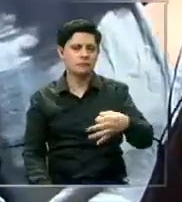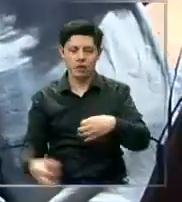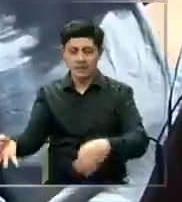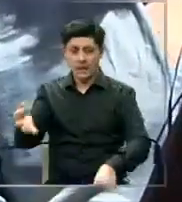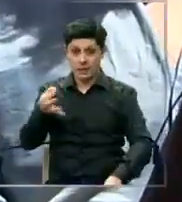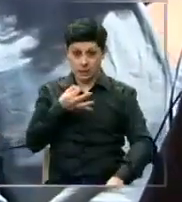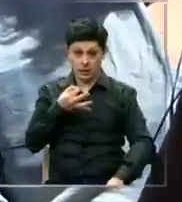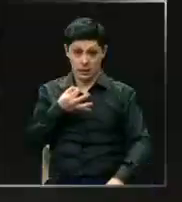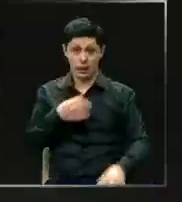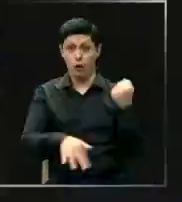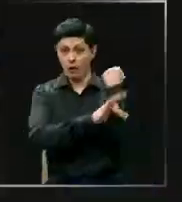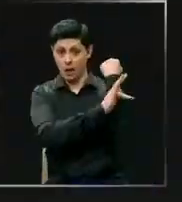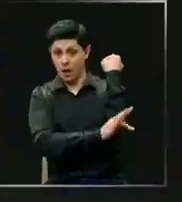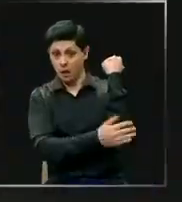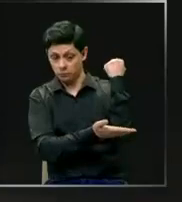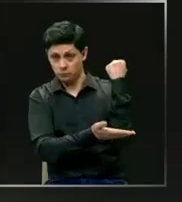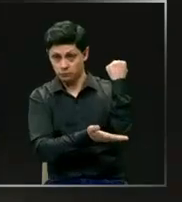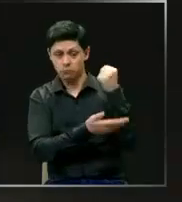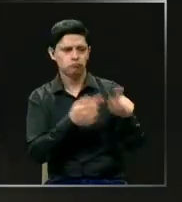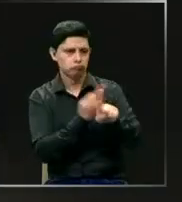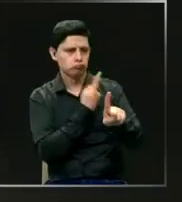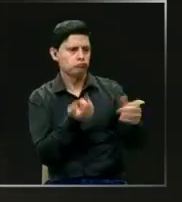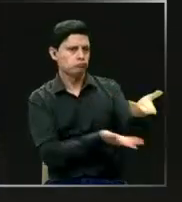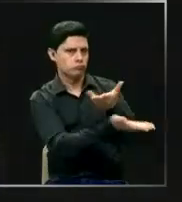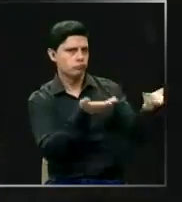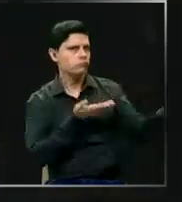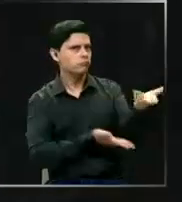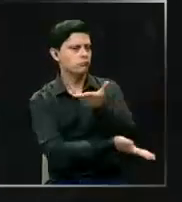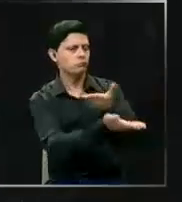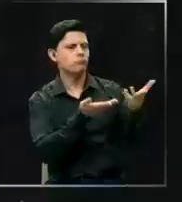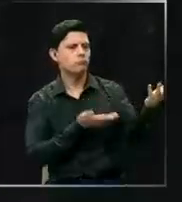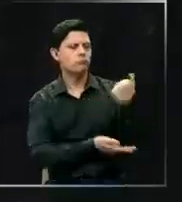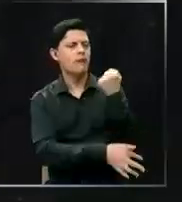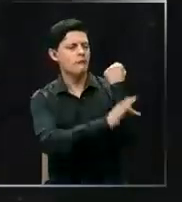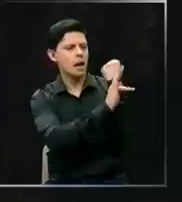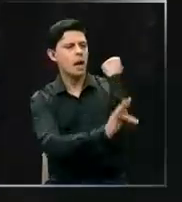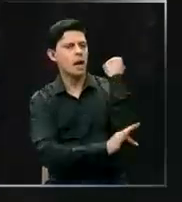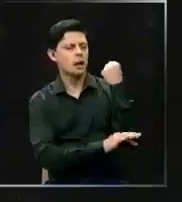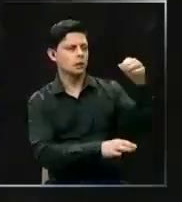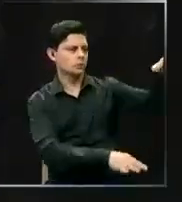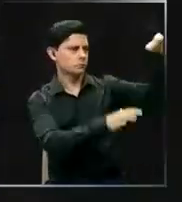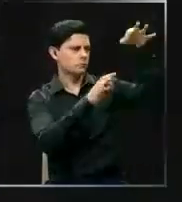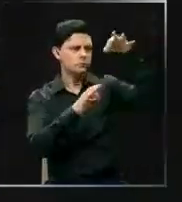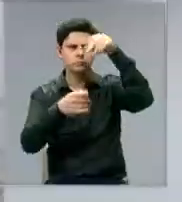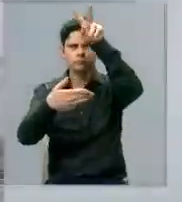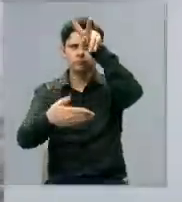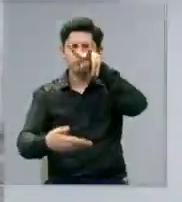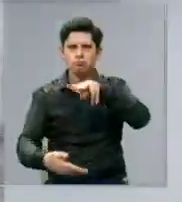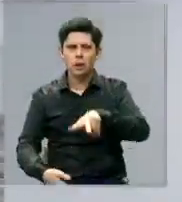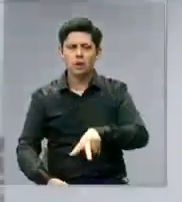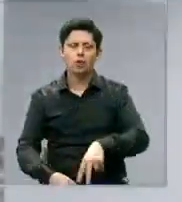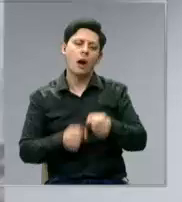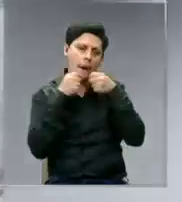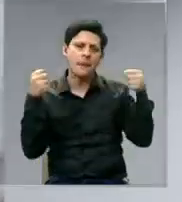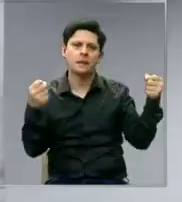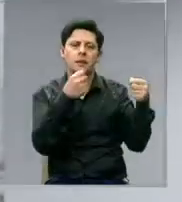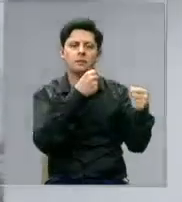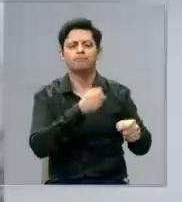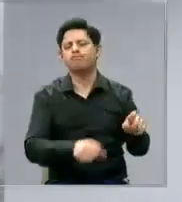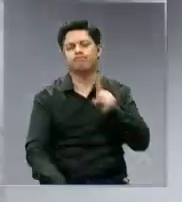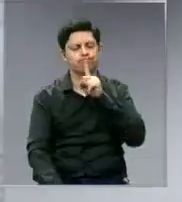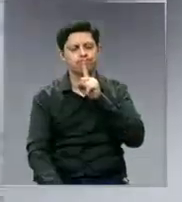hace por parte de la Fiscalía. Intentamos conversar con la Fiscalía respecto a la filtración y contenido del documento, pero a través de un comunicado de prensa se limitaron a